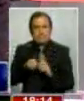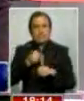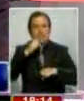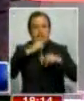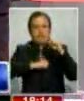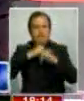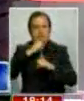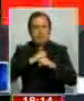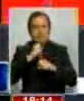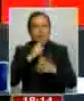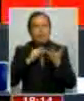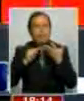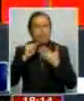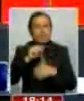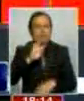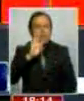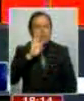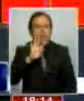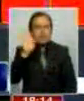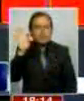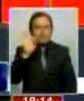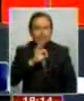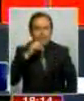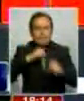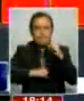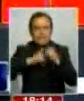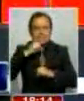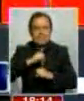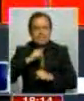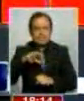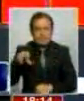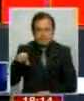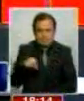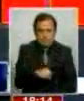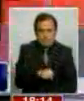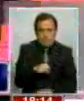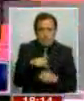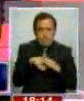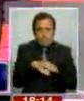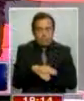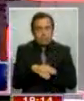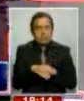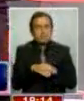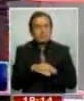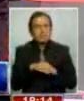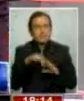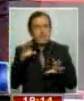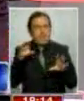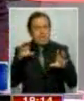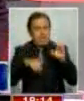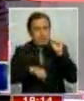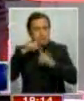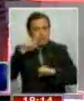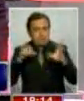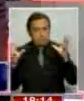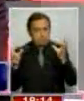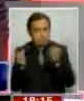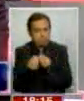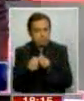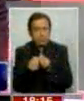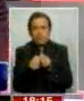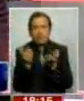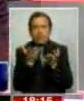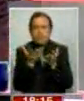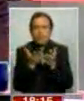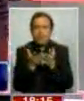que hacer esa retención en Chile? El 4% de las empresas. Bueno, aunque sean pocas, sí. Aunque sean pocas, esas empresas lo estamos haciendo para que hagan